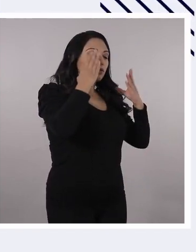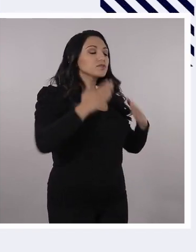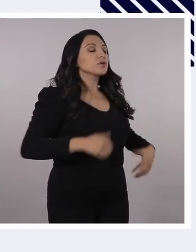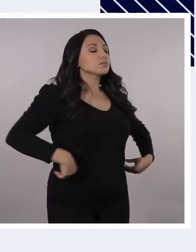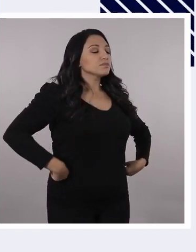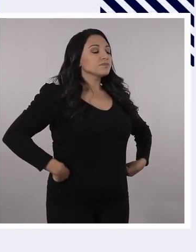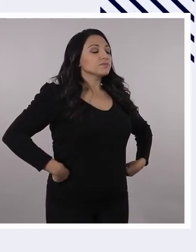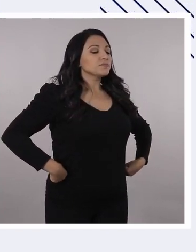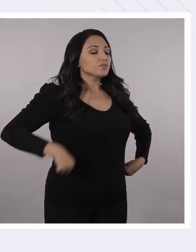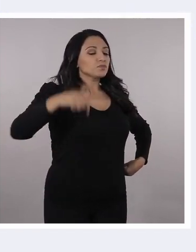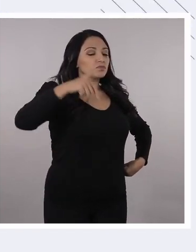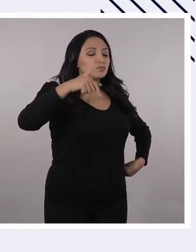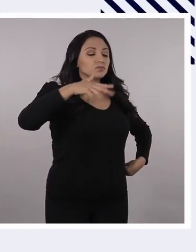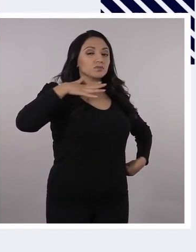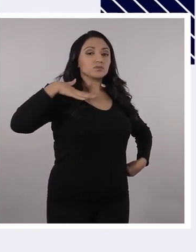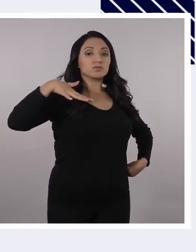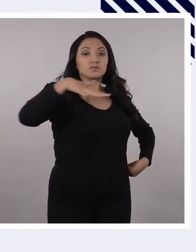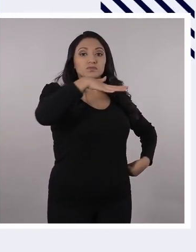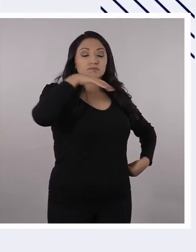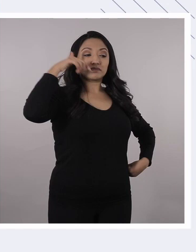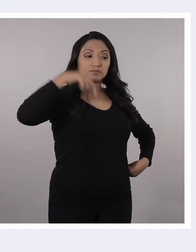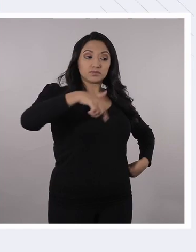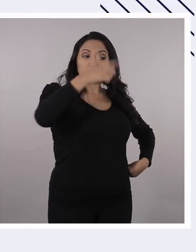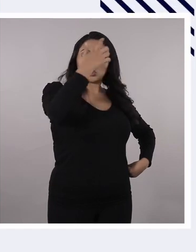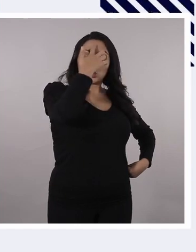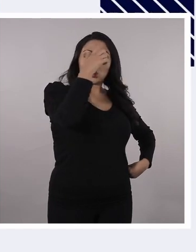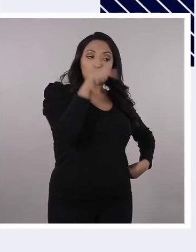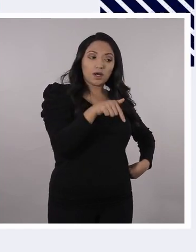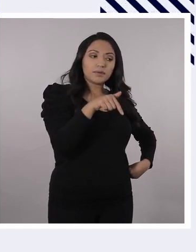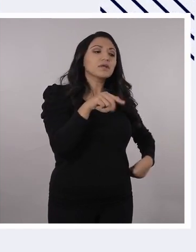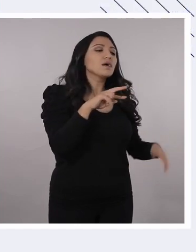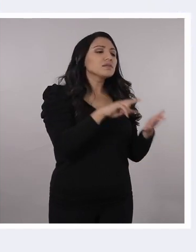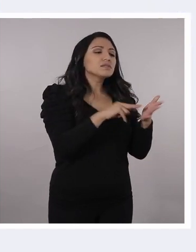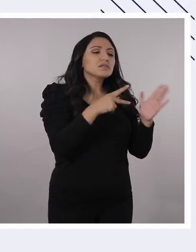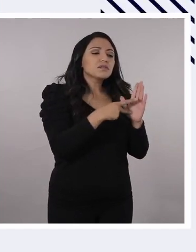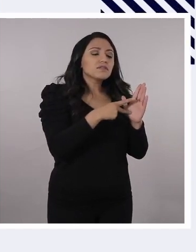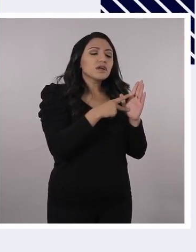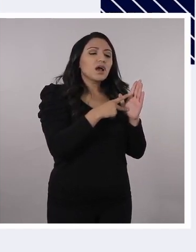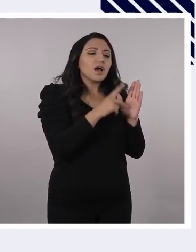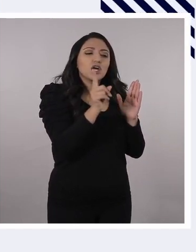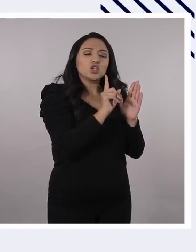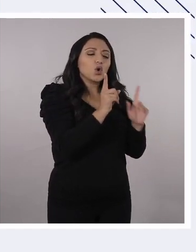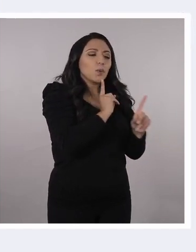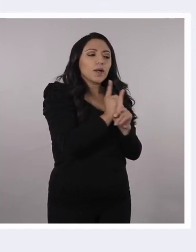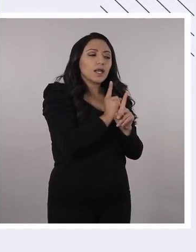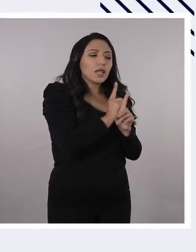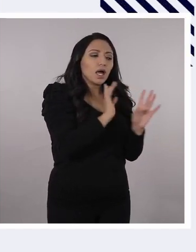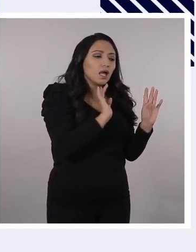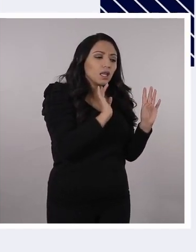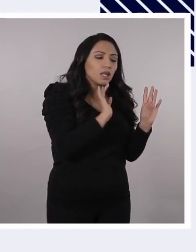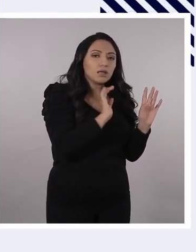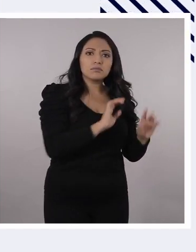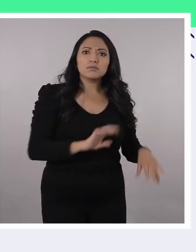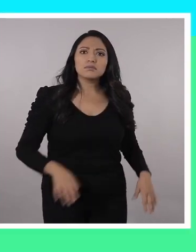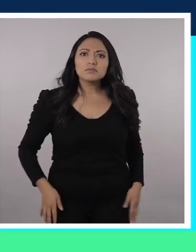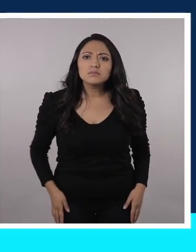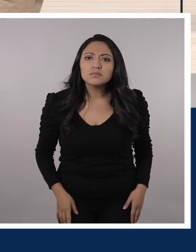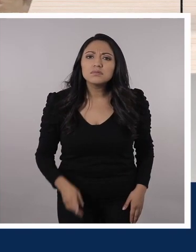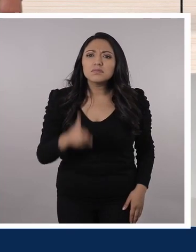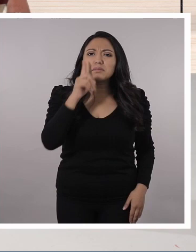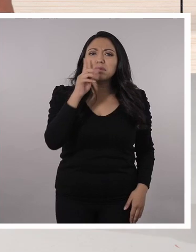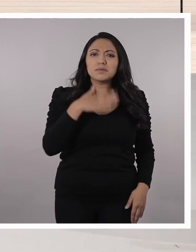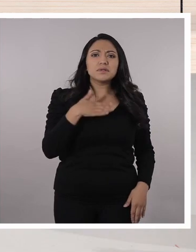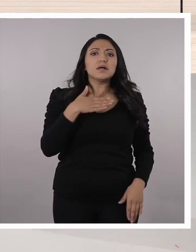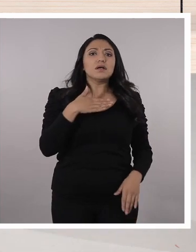responde: que está pasando esto en tu cabeza no significa que no sea real. A mí esto